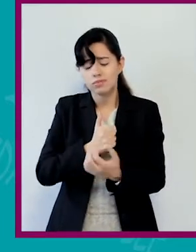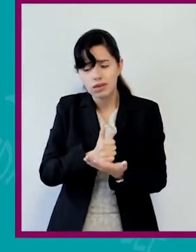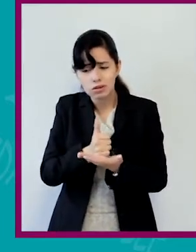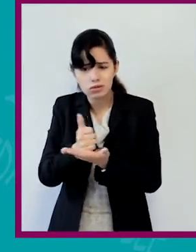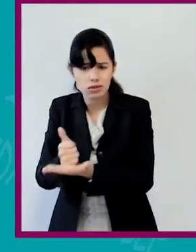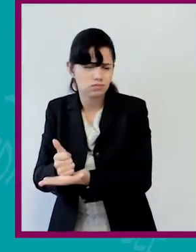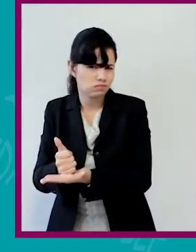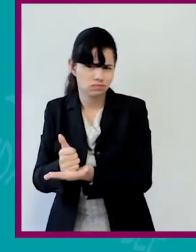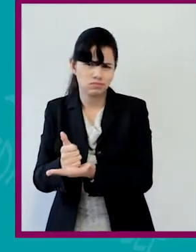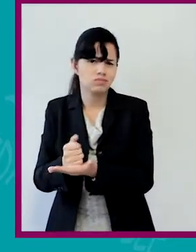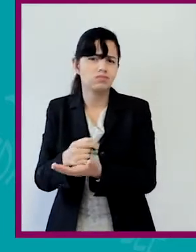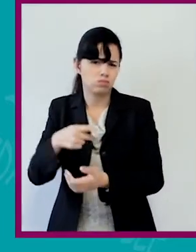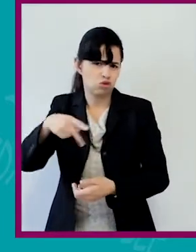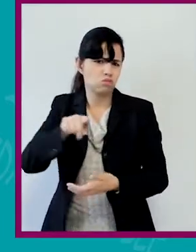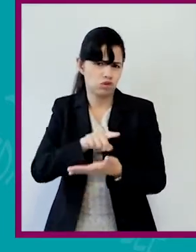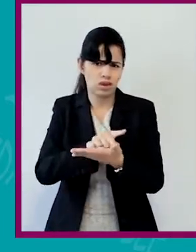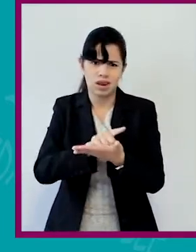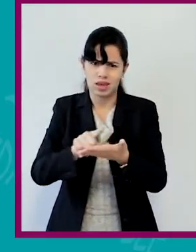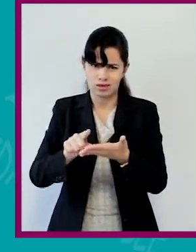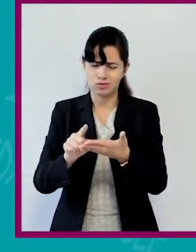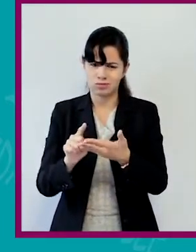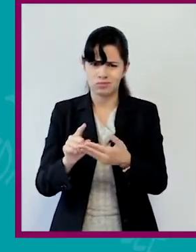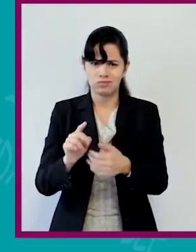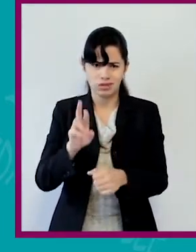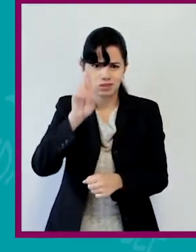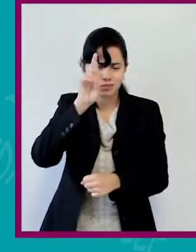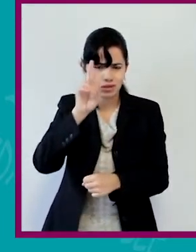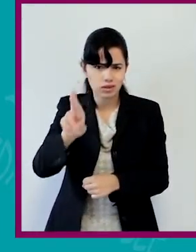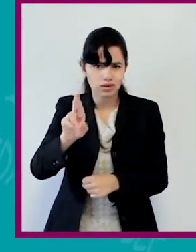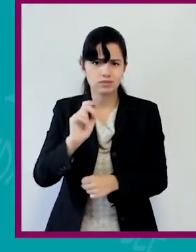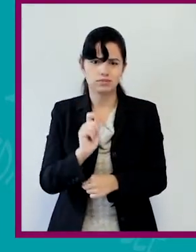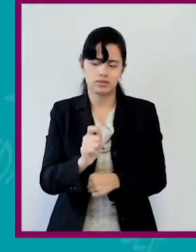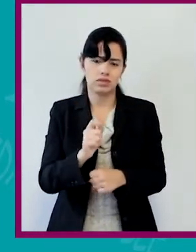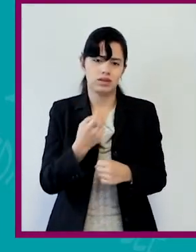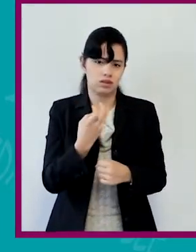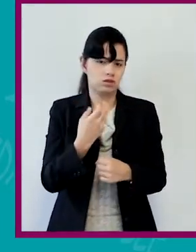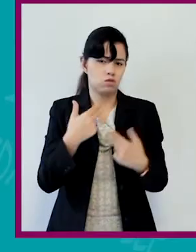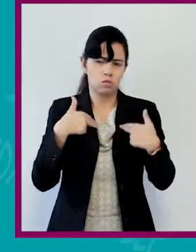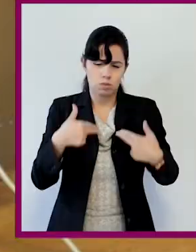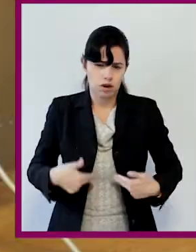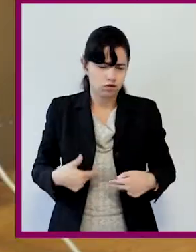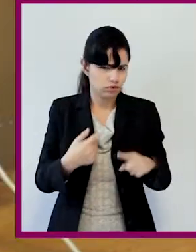la hora es la diversidad humana la que nos enriquece y nos posibilita